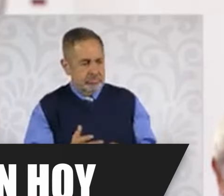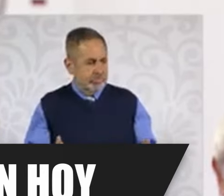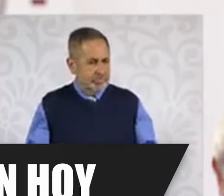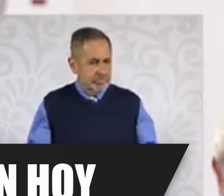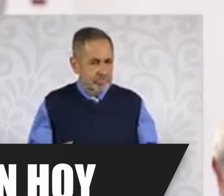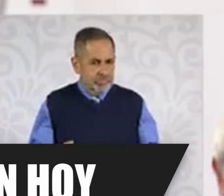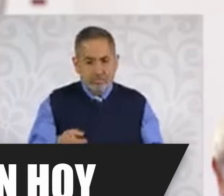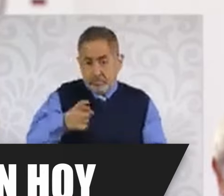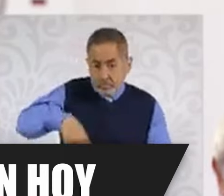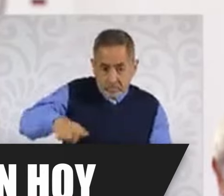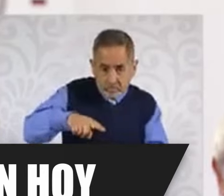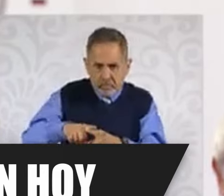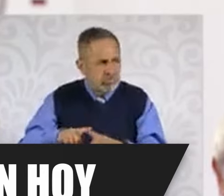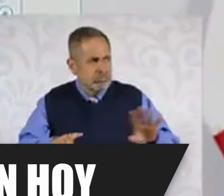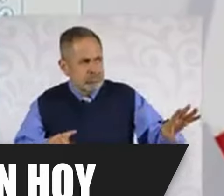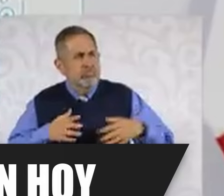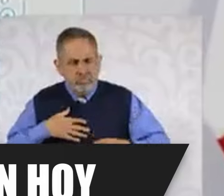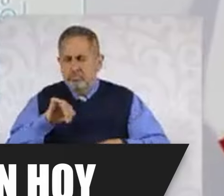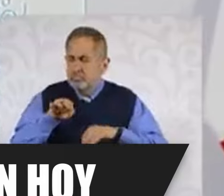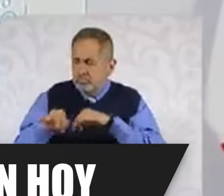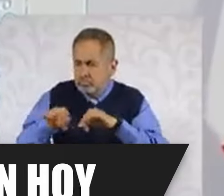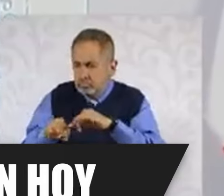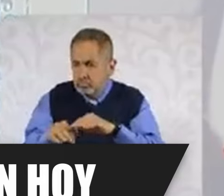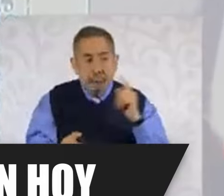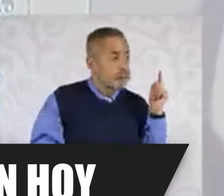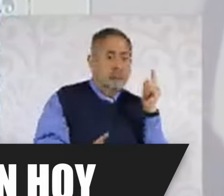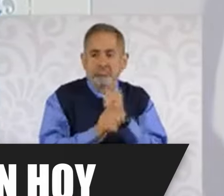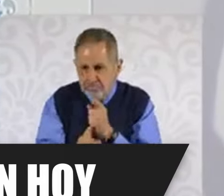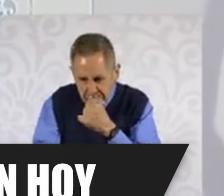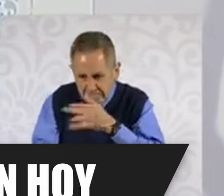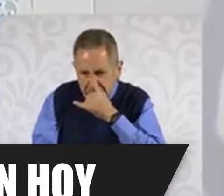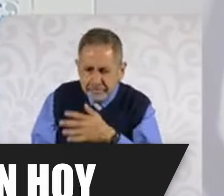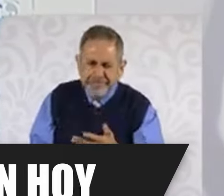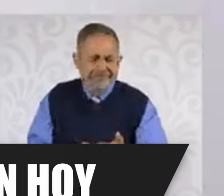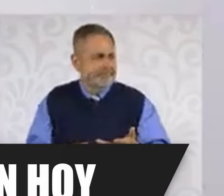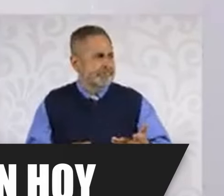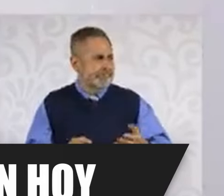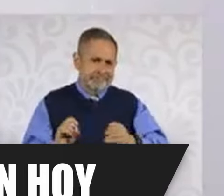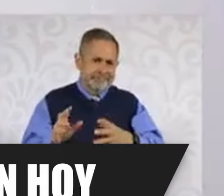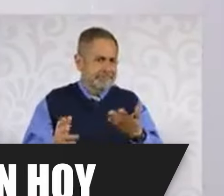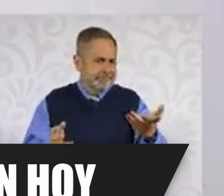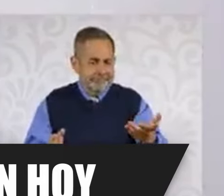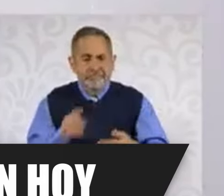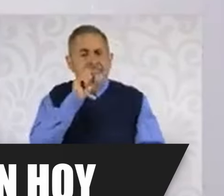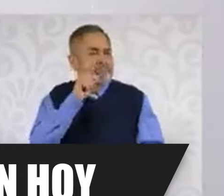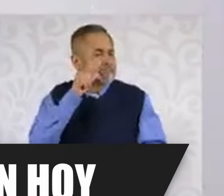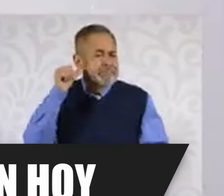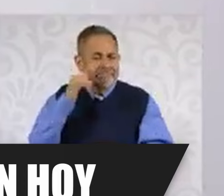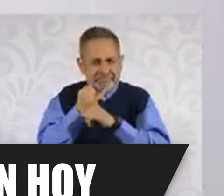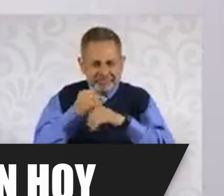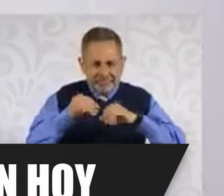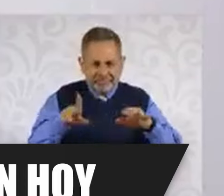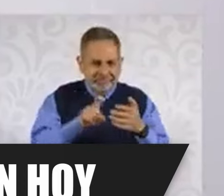Y ellos deciden, pues, quién trabaja y quién no. Ayer también vi en las redes, y creo que con algunos